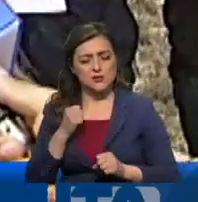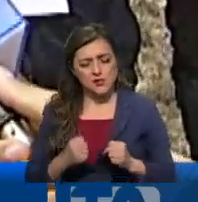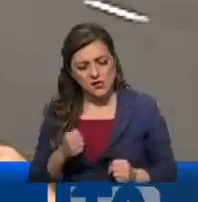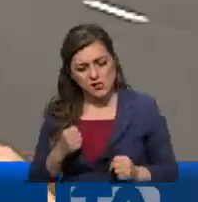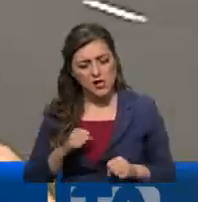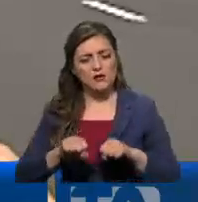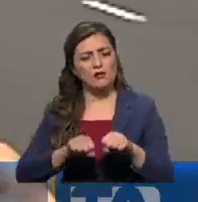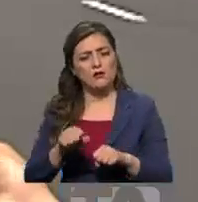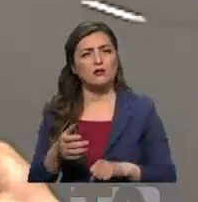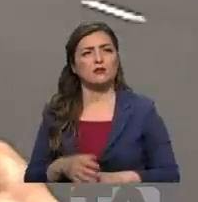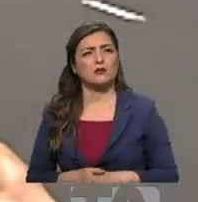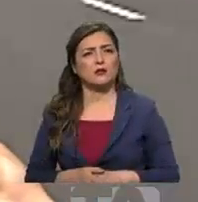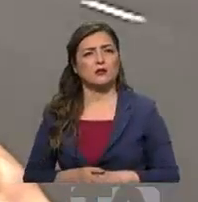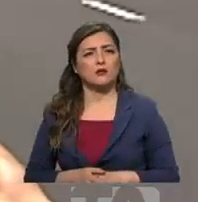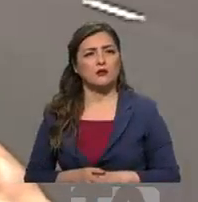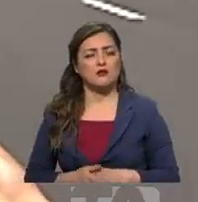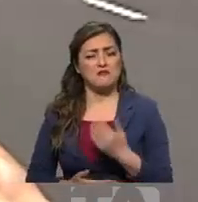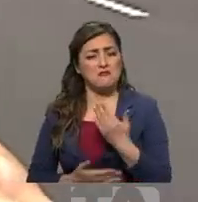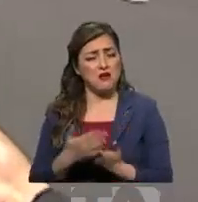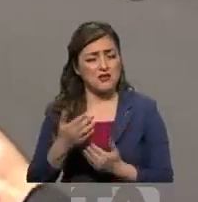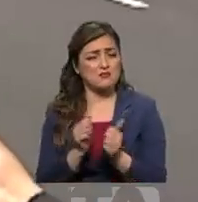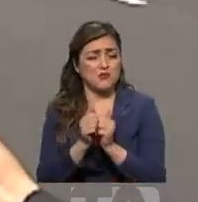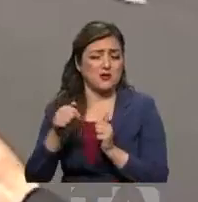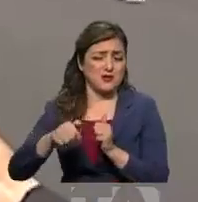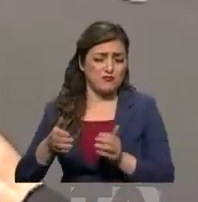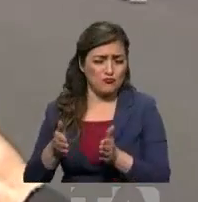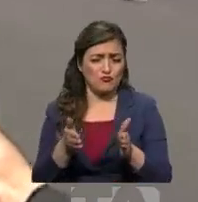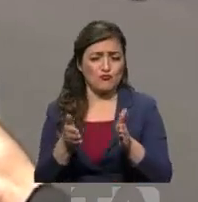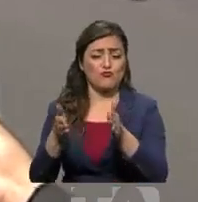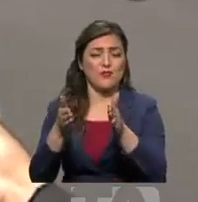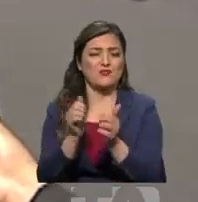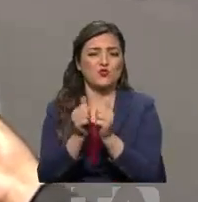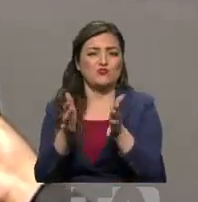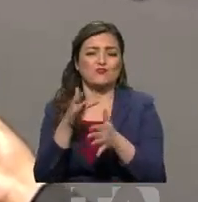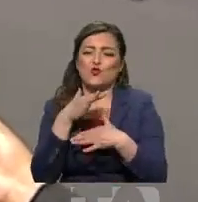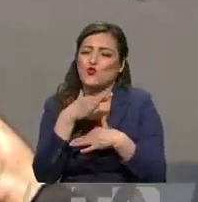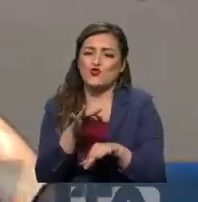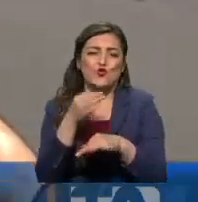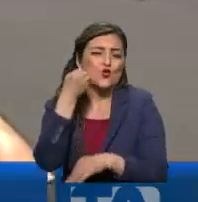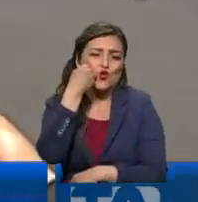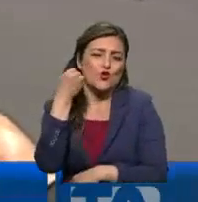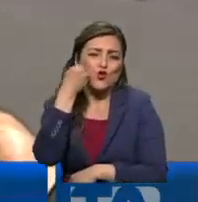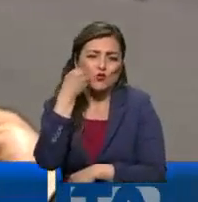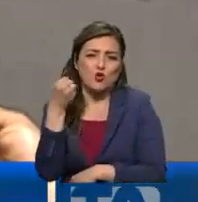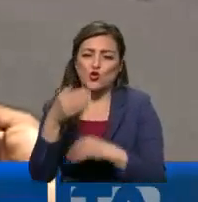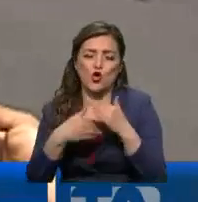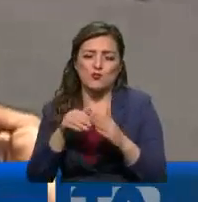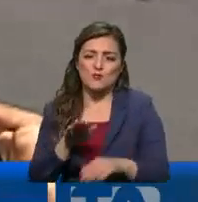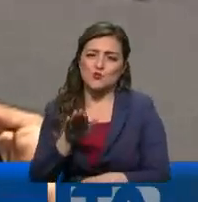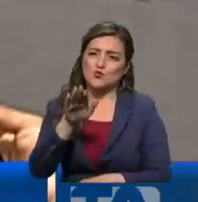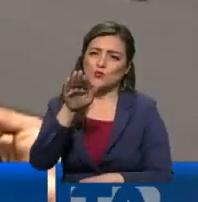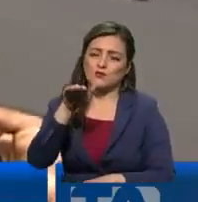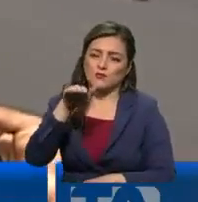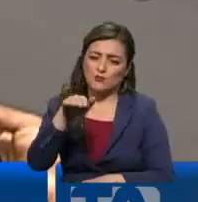ellos lo tienen. Esta es una vía fácil para hacer deporte, una vía que le gusta al deportista porque tiene sus subidas,